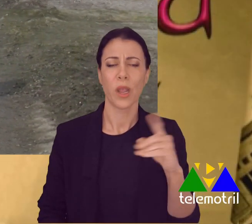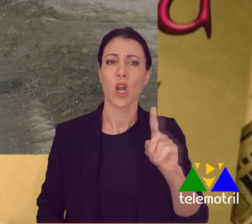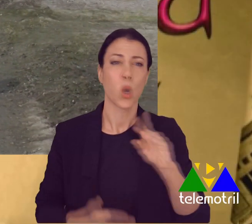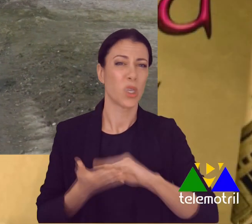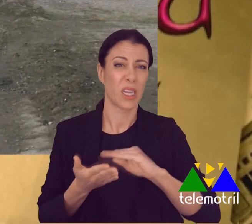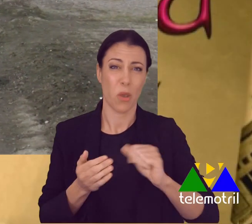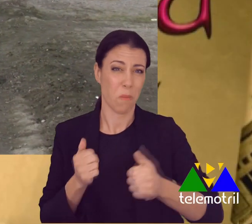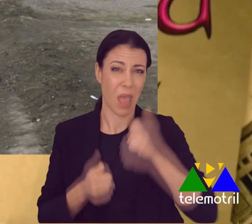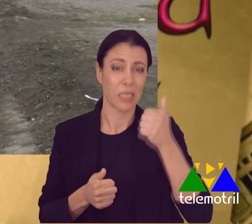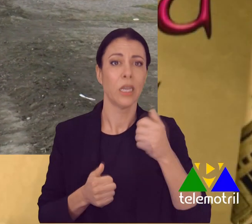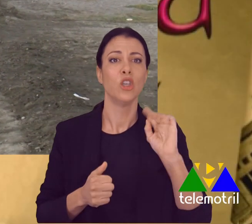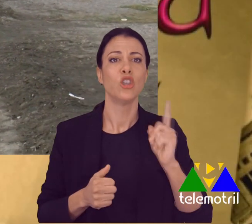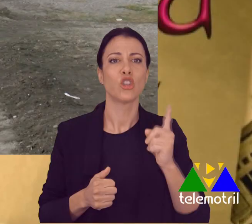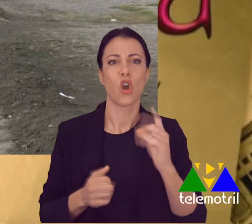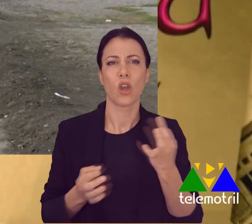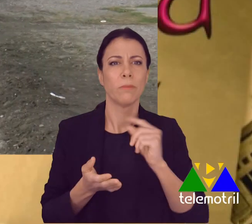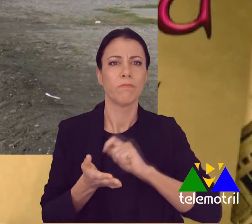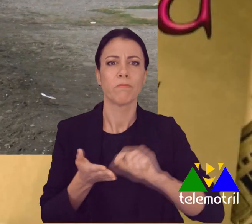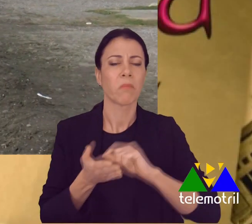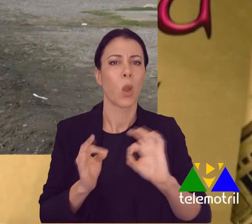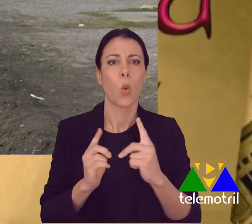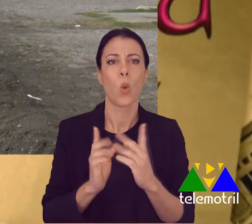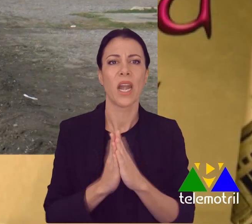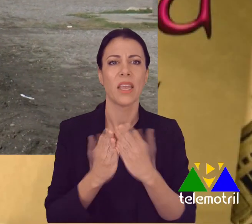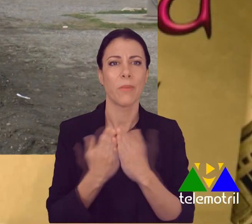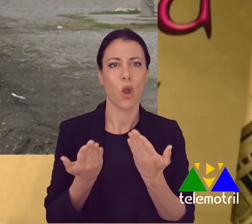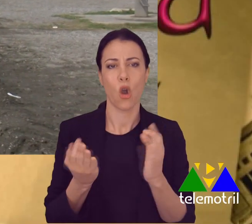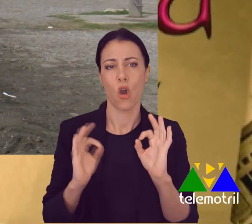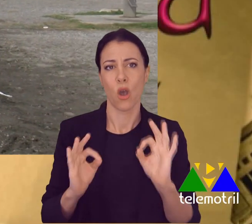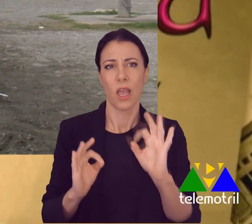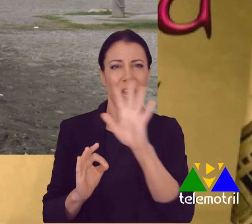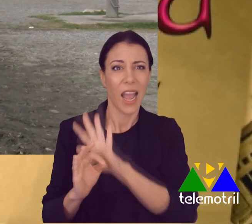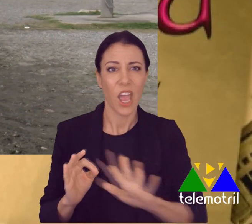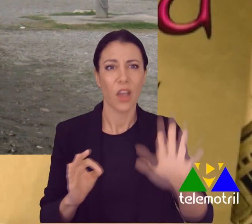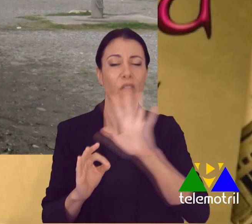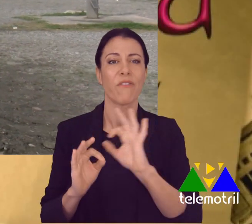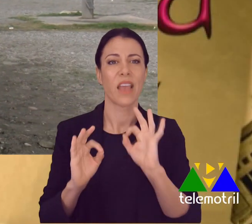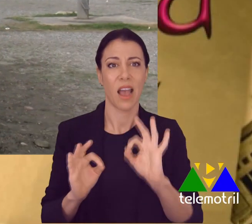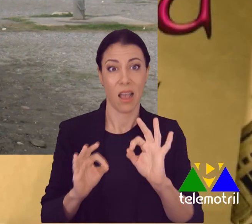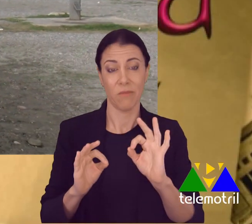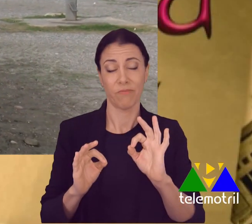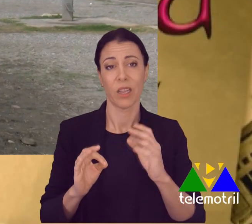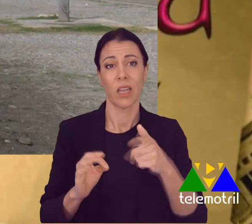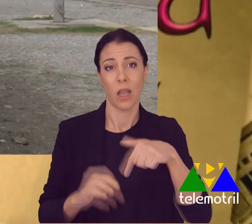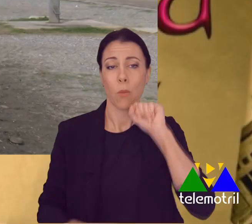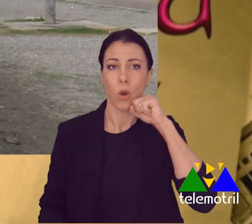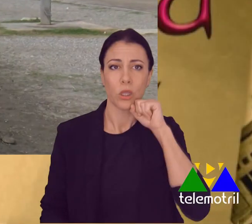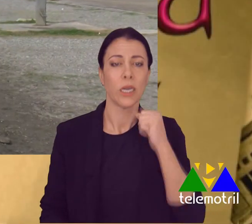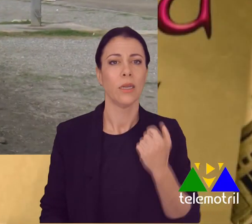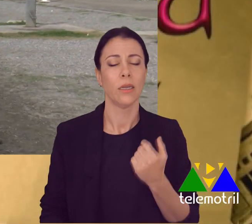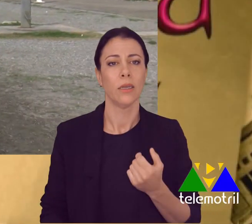mucho más, escribió una geografía física de Motril, un librito que es muy curioso, la geografía física de Motril,